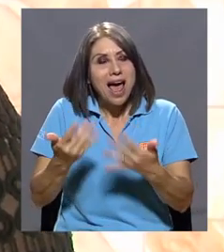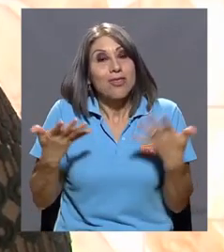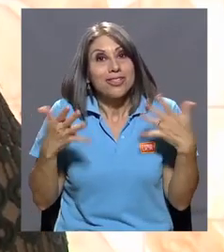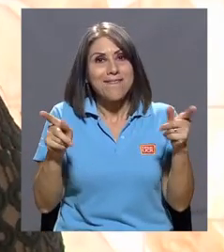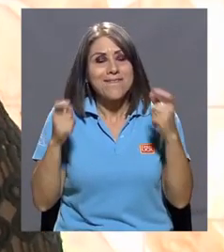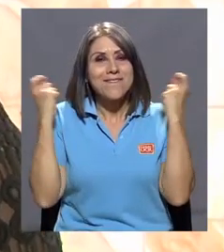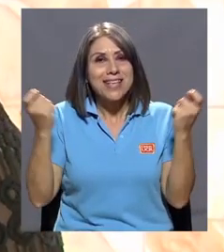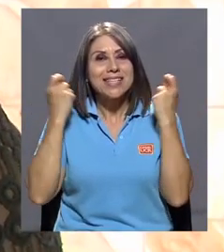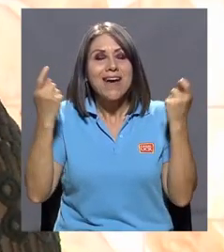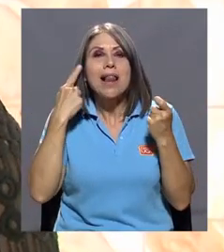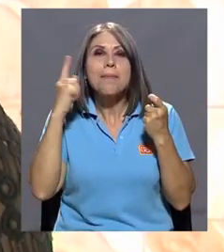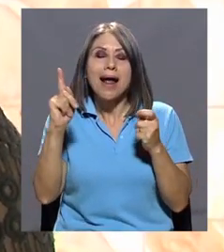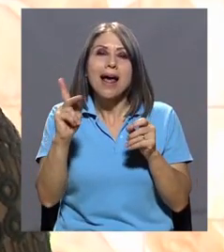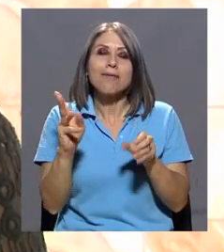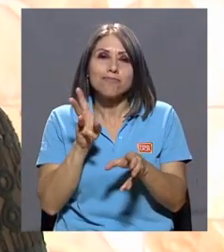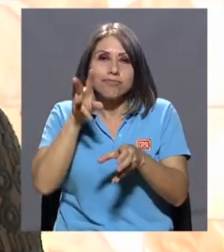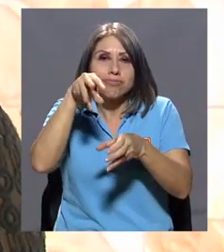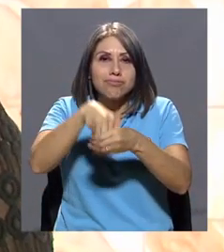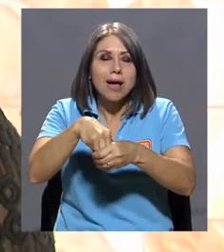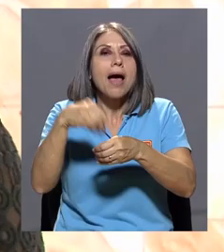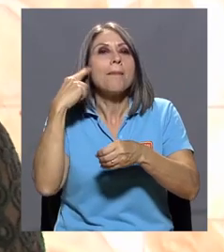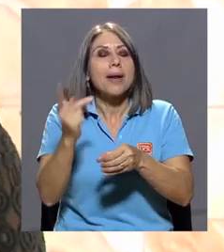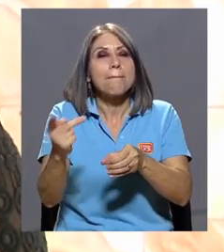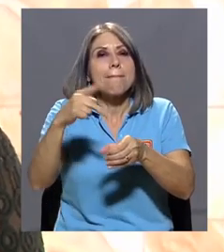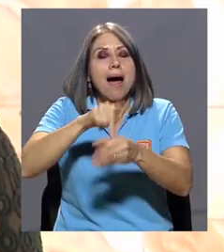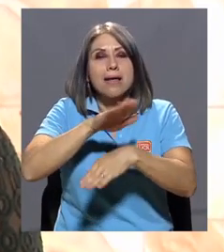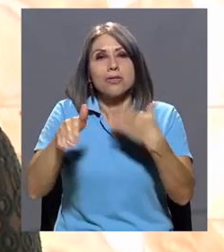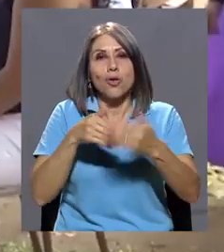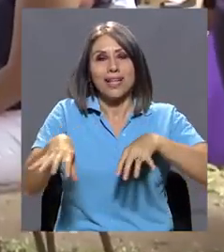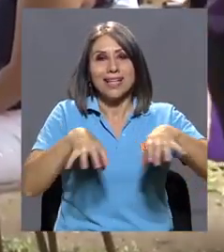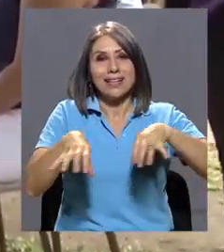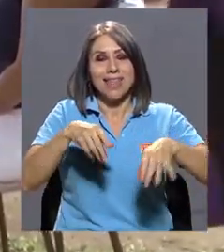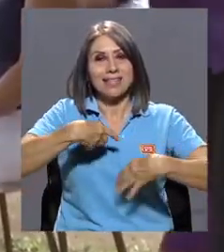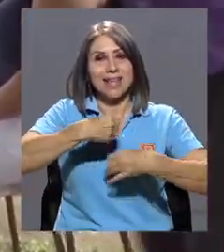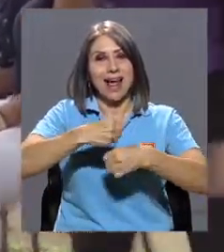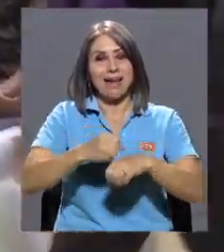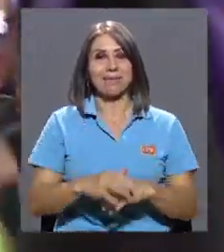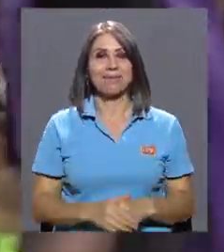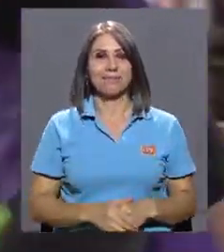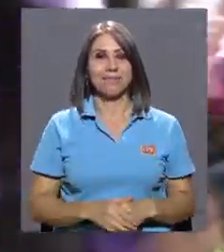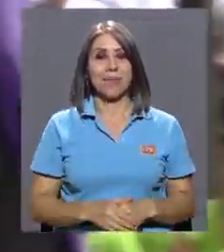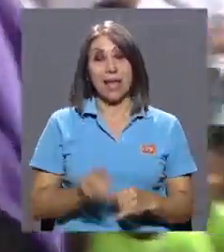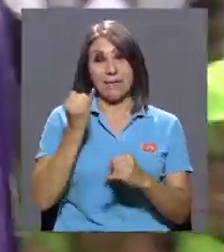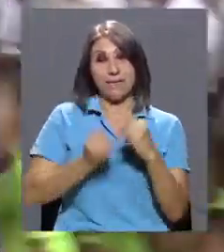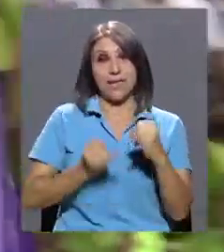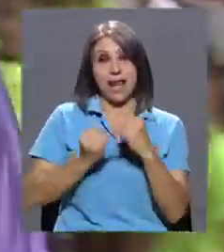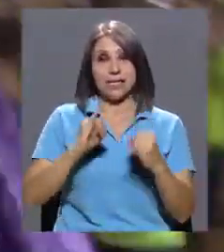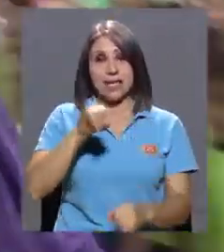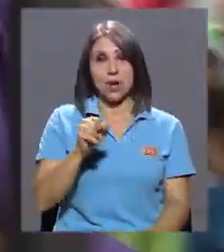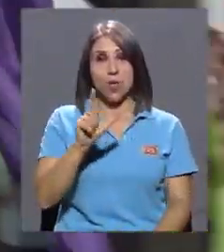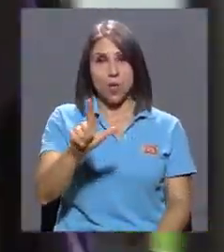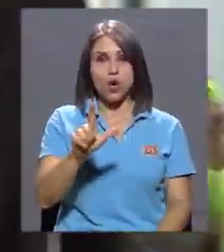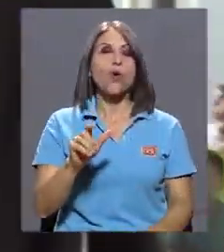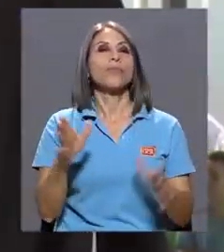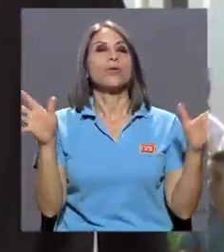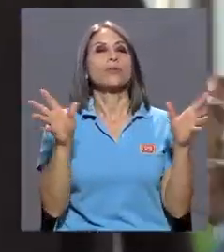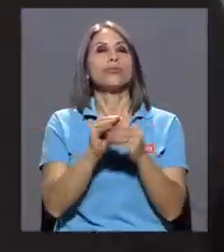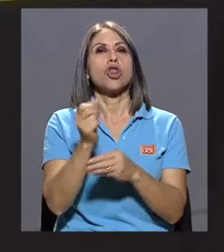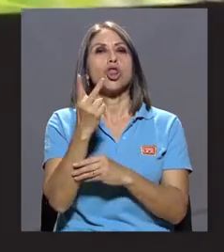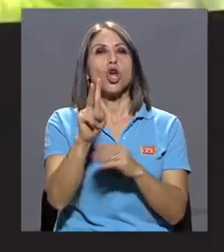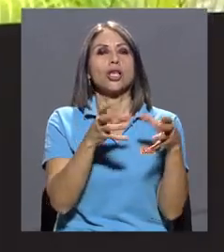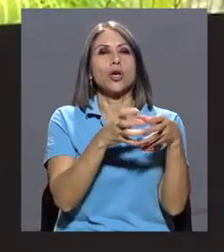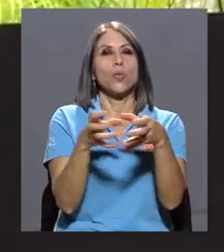el festival para poder ser parte y para poder participar de todas las actividades que nosotros realizamos. A finales de julio, 12